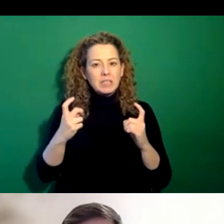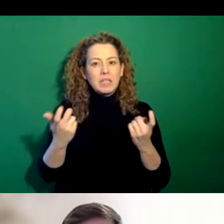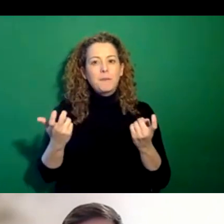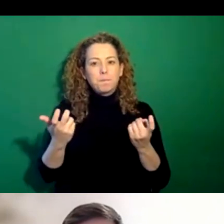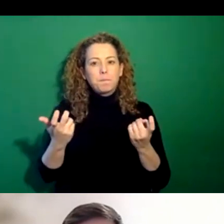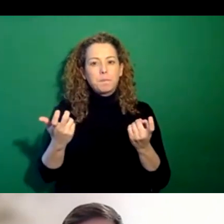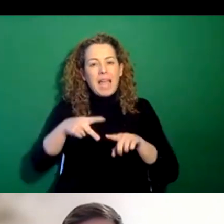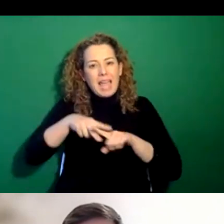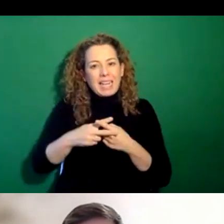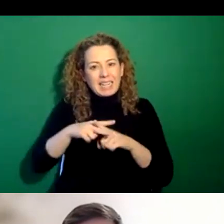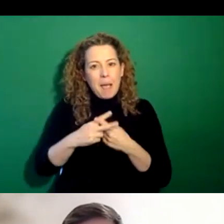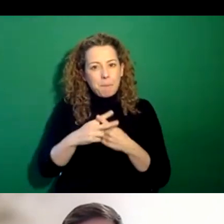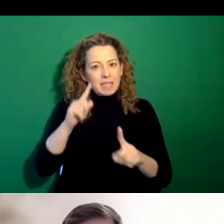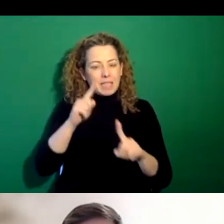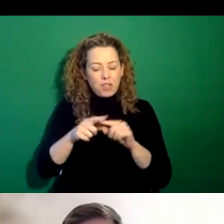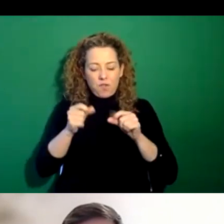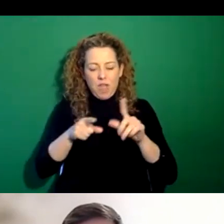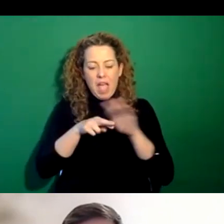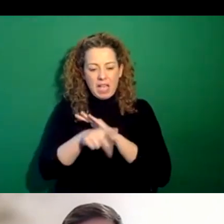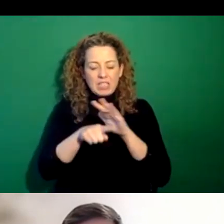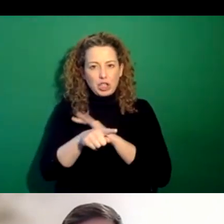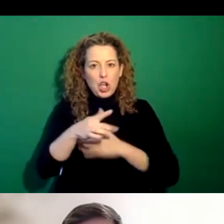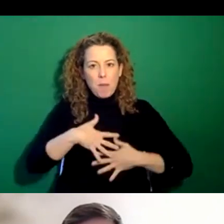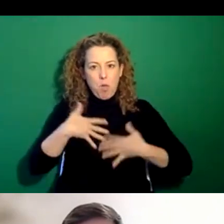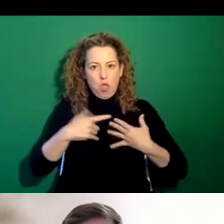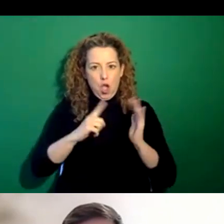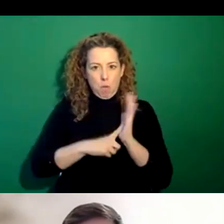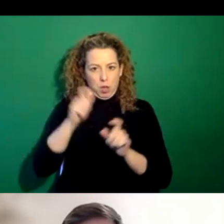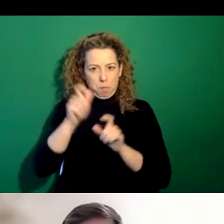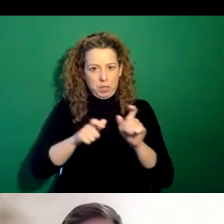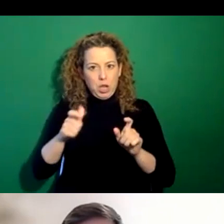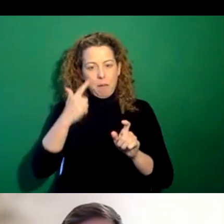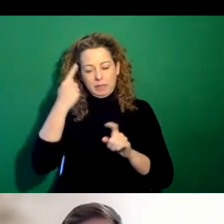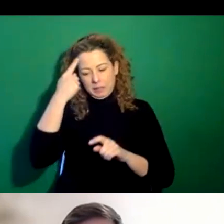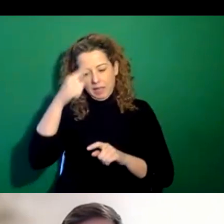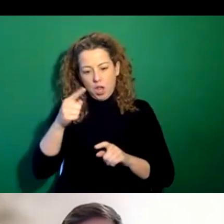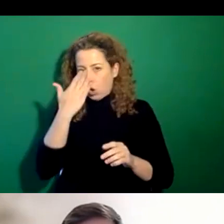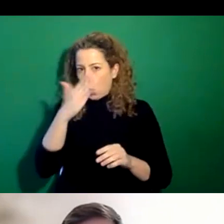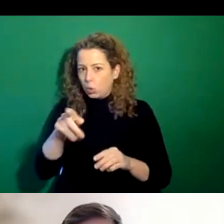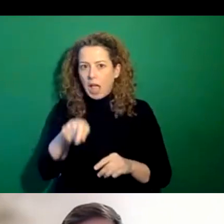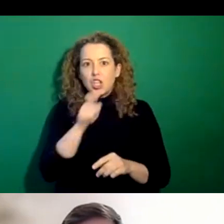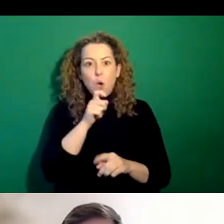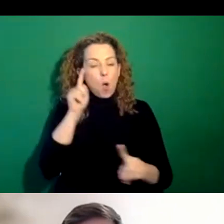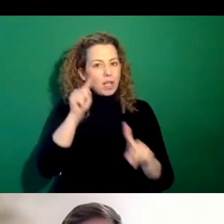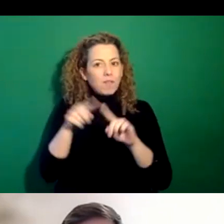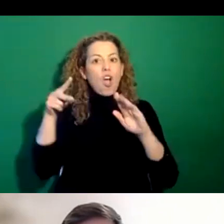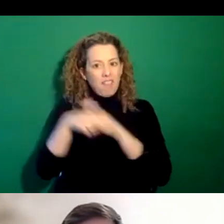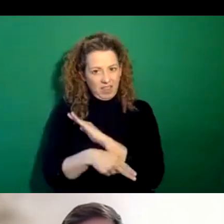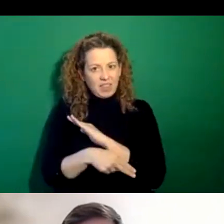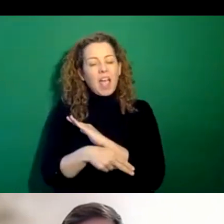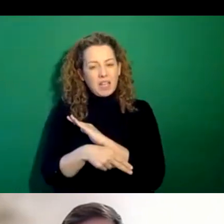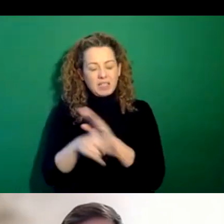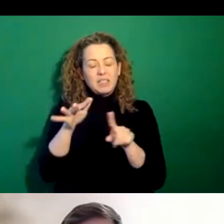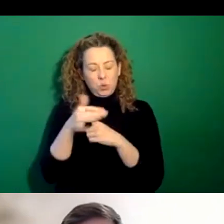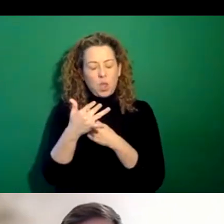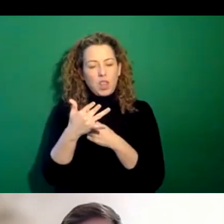digamos, las herramientas para gestionar esas emociones de la persona y entender por qué la conducta es así para poder evitar que se produzcan esas